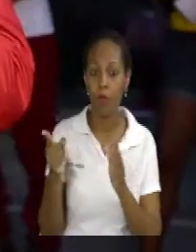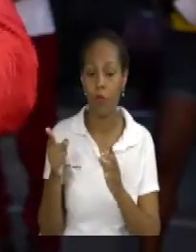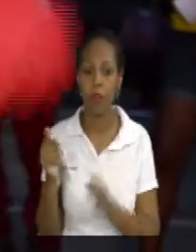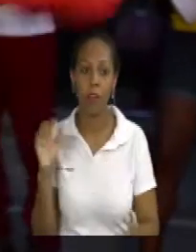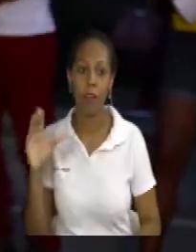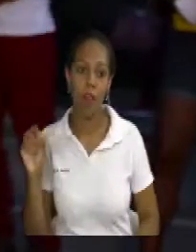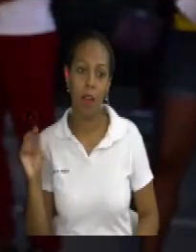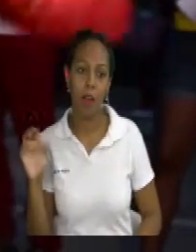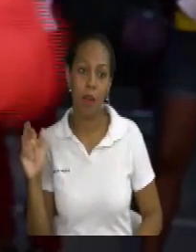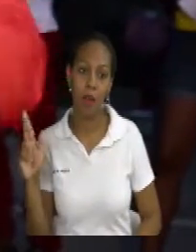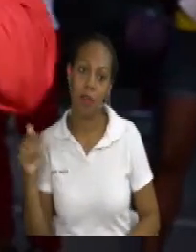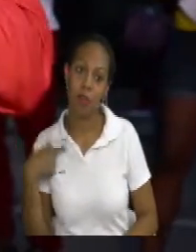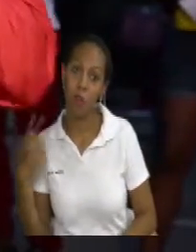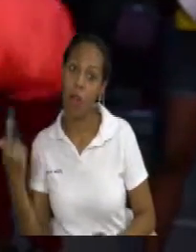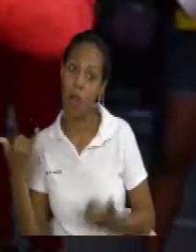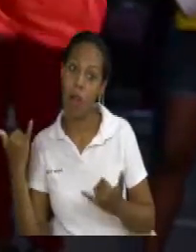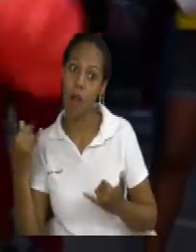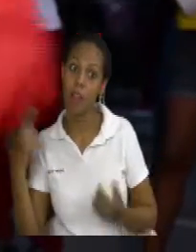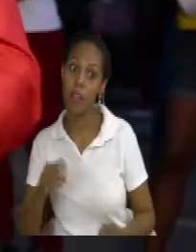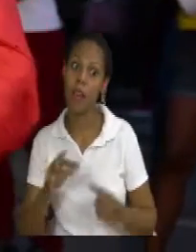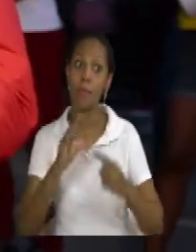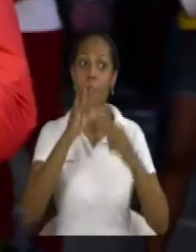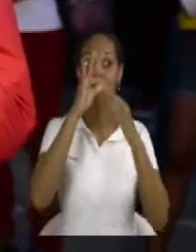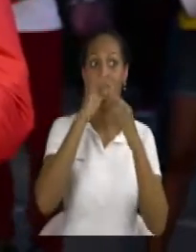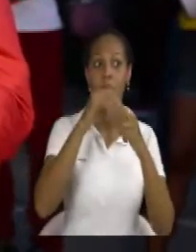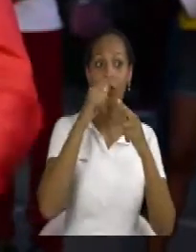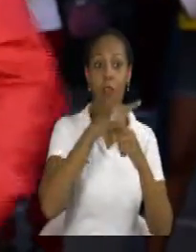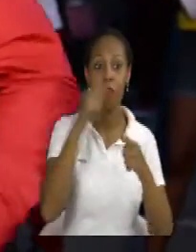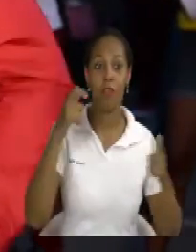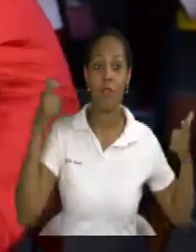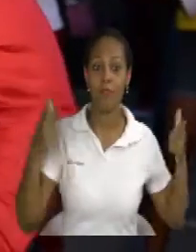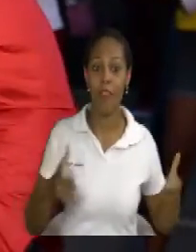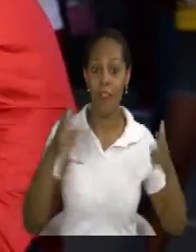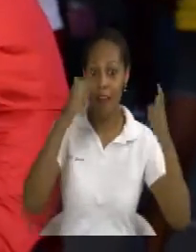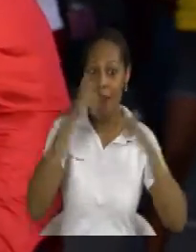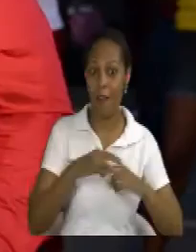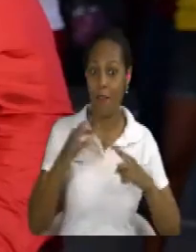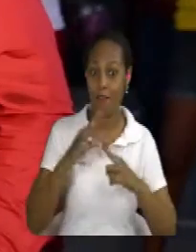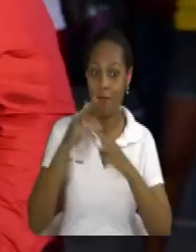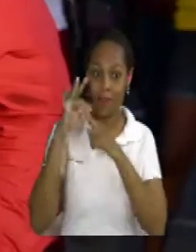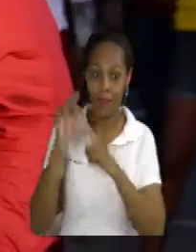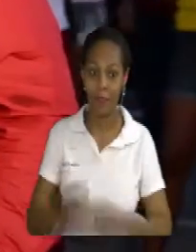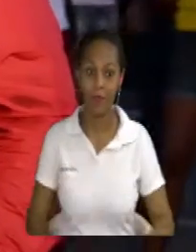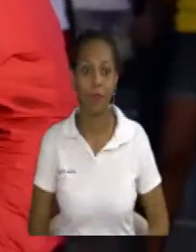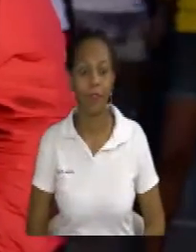Cámara de Representantes, a la Cámara Alta, que es el Senado, a trabajar por todo Colombia. Dios les pague. Muchas gracias.